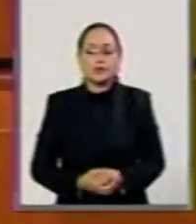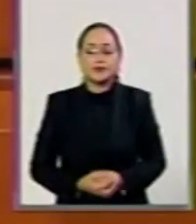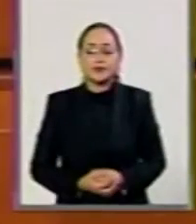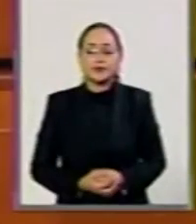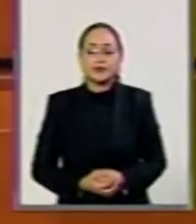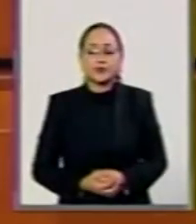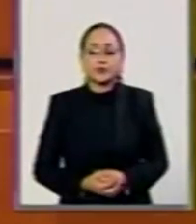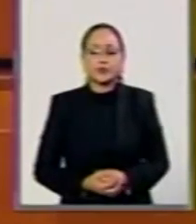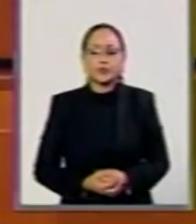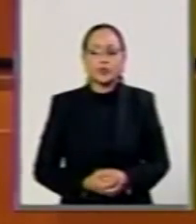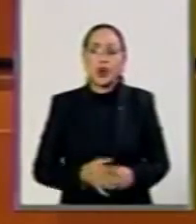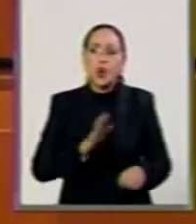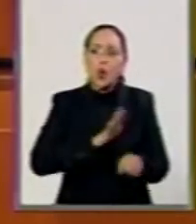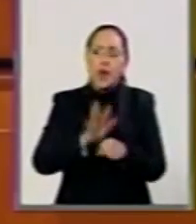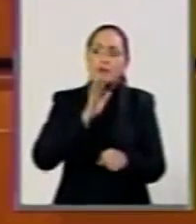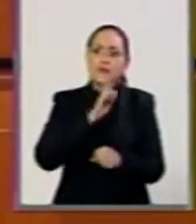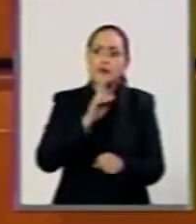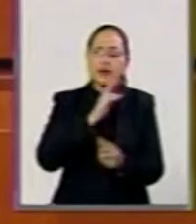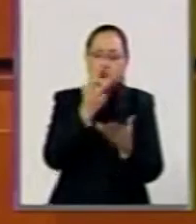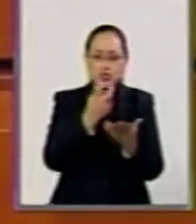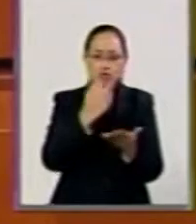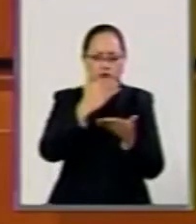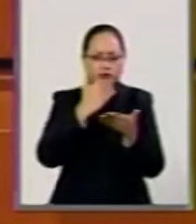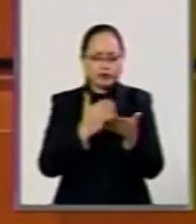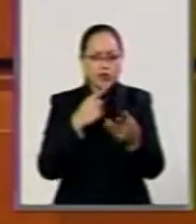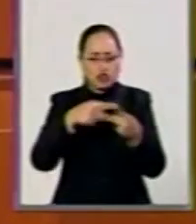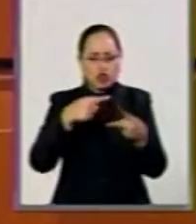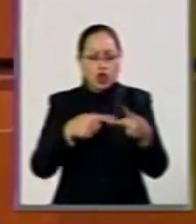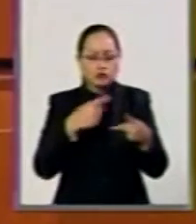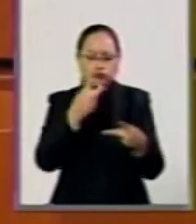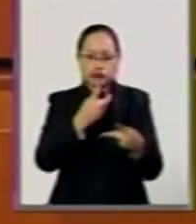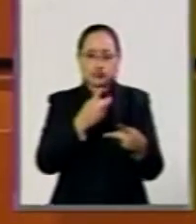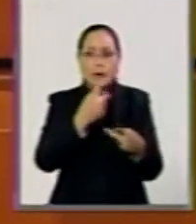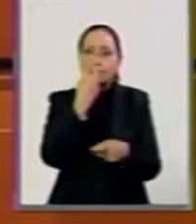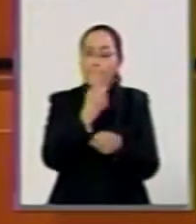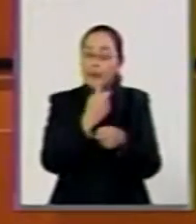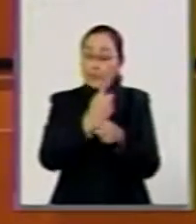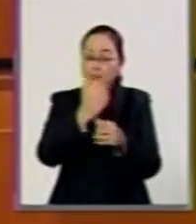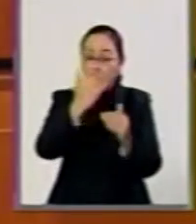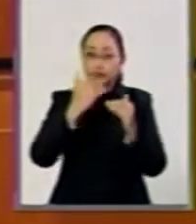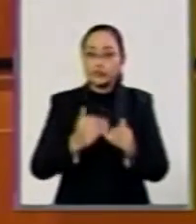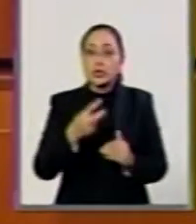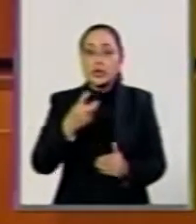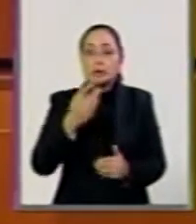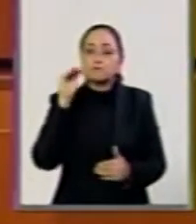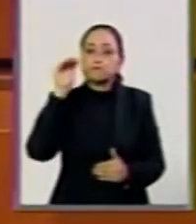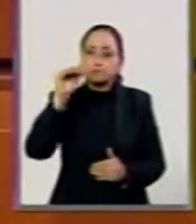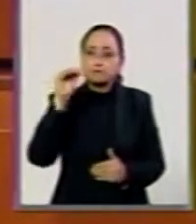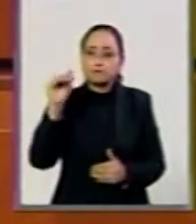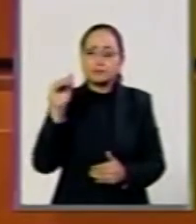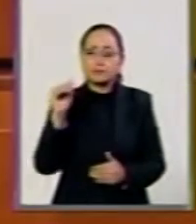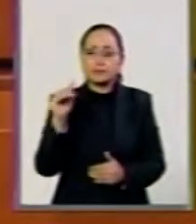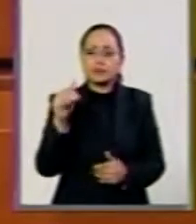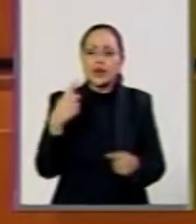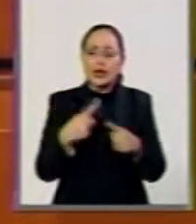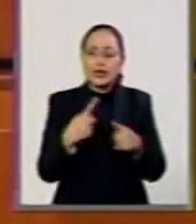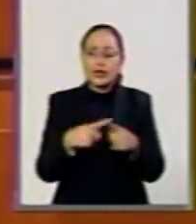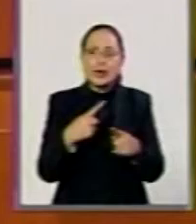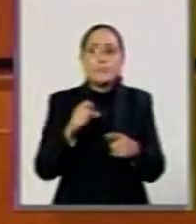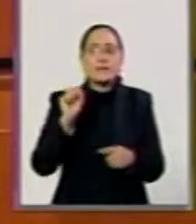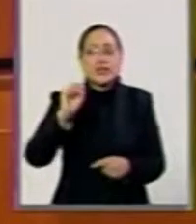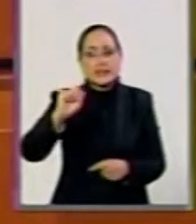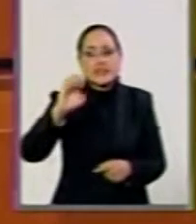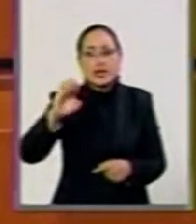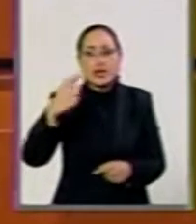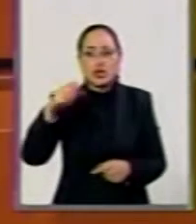que resolvimos en atención a estos dos puntos de acuerdo? Primero, pues solicitarle a la Secretaría de